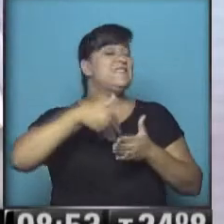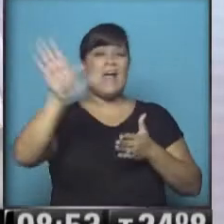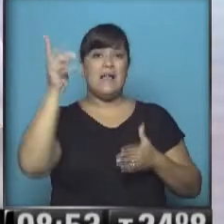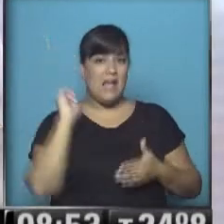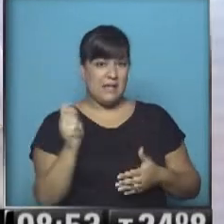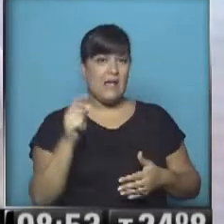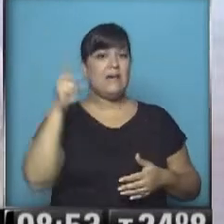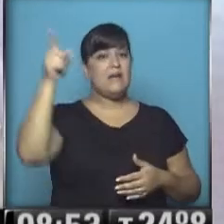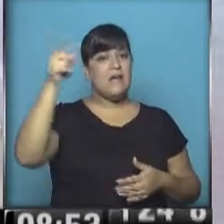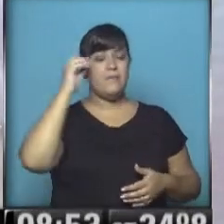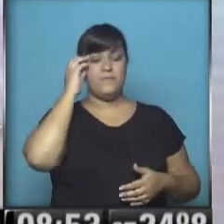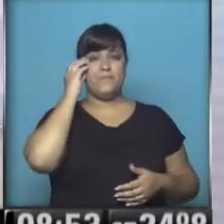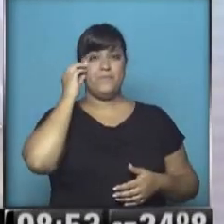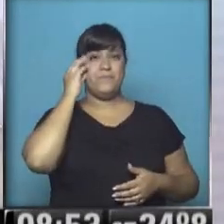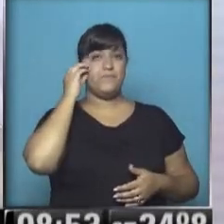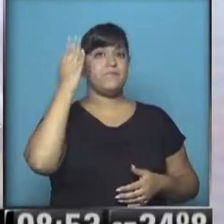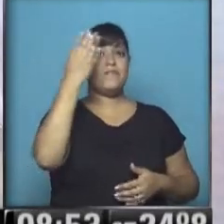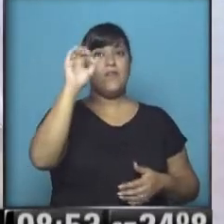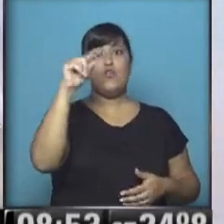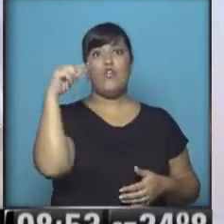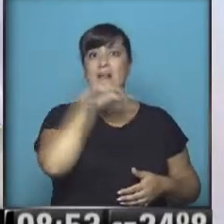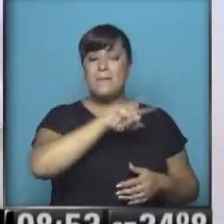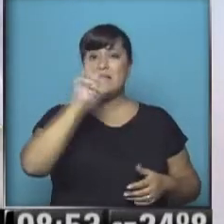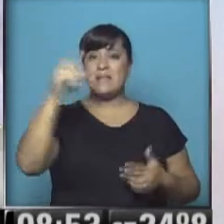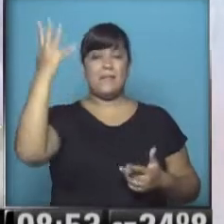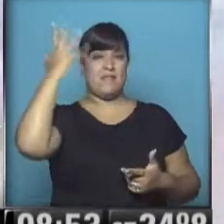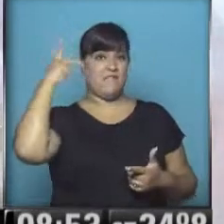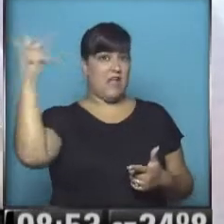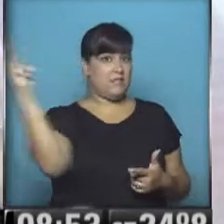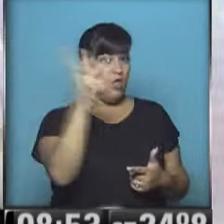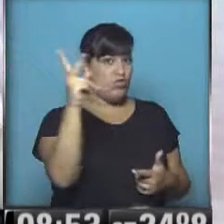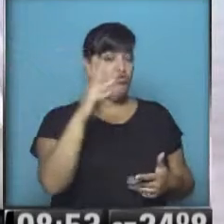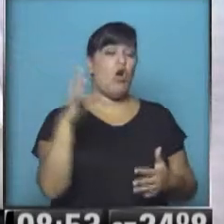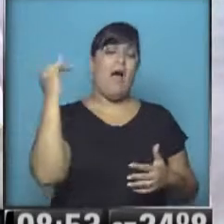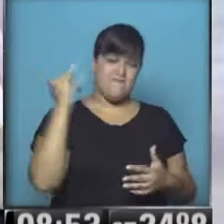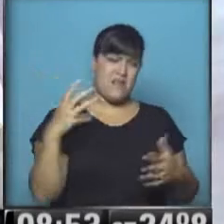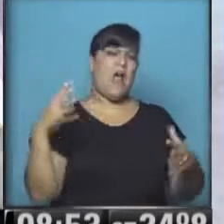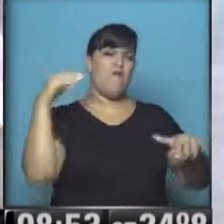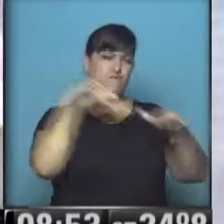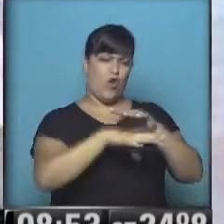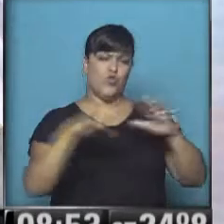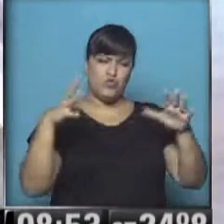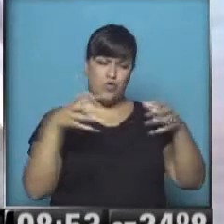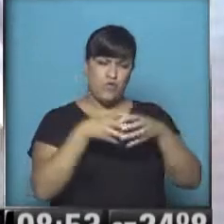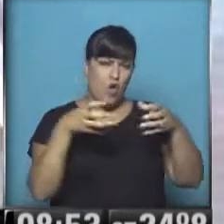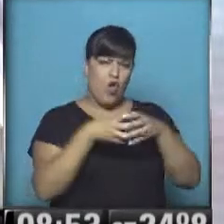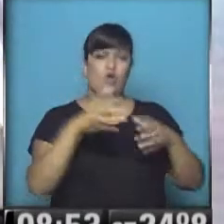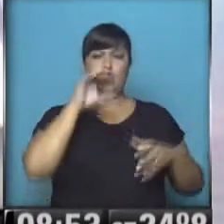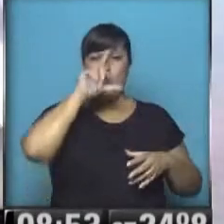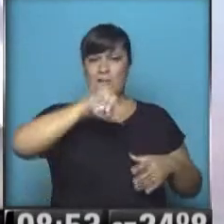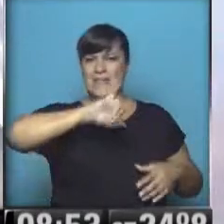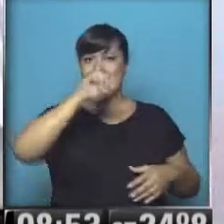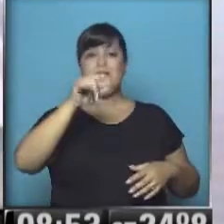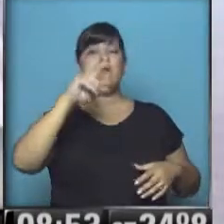quién se va a estar de otra vez bueno son los bancos alemanes y franceses principalmente habrá fondos buitres habrá algunos grupos inversores pero